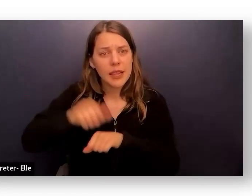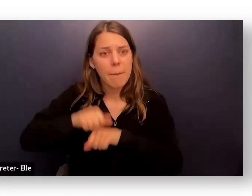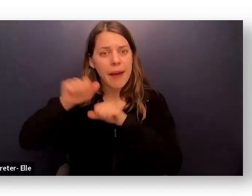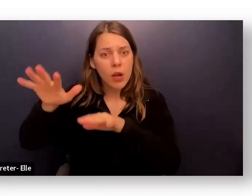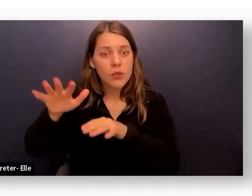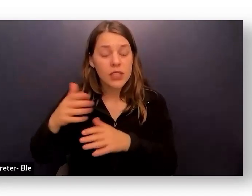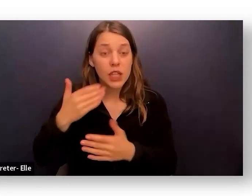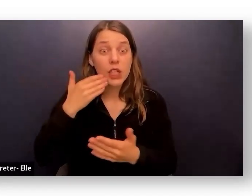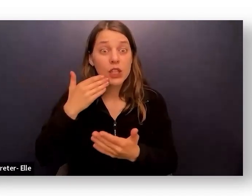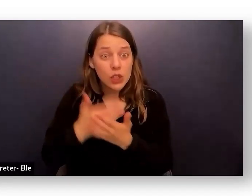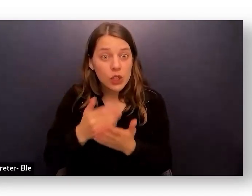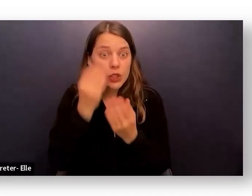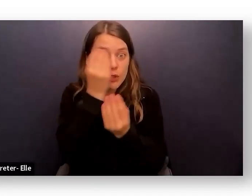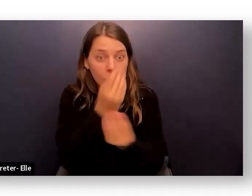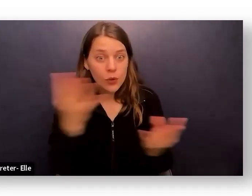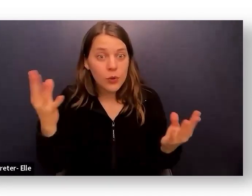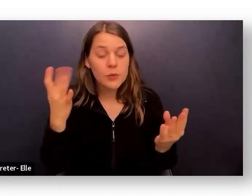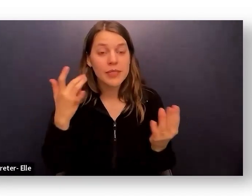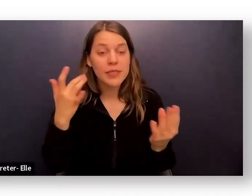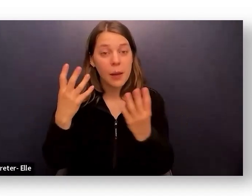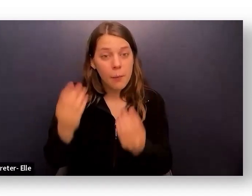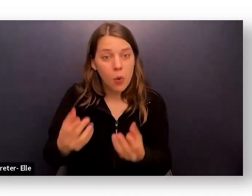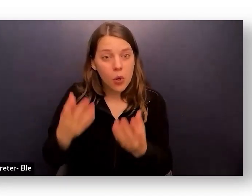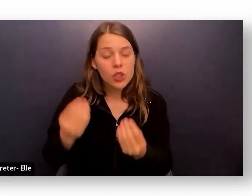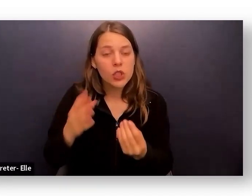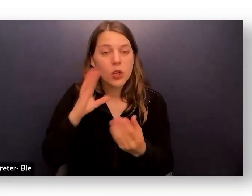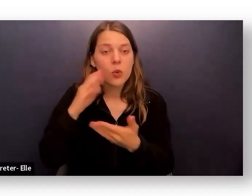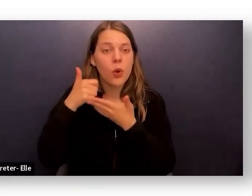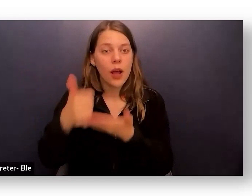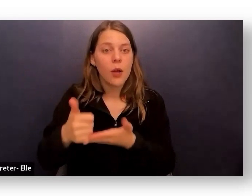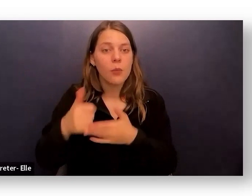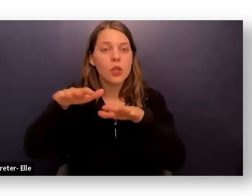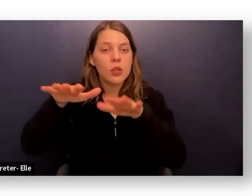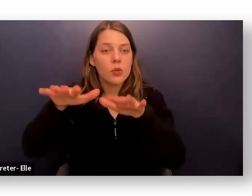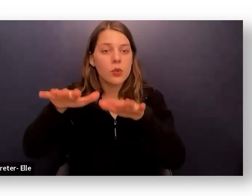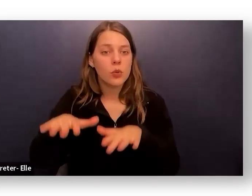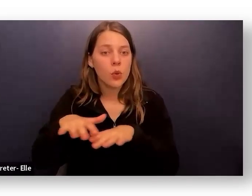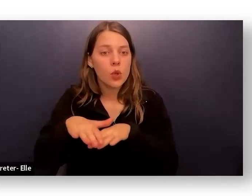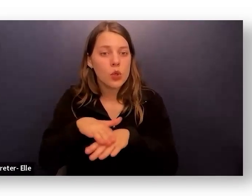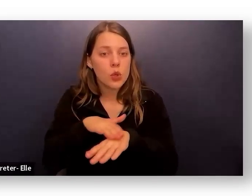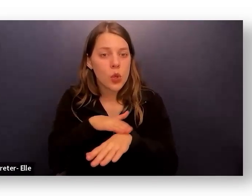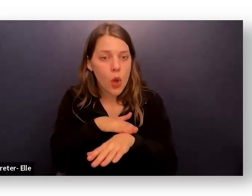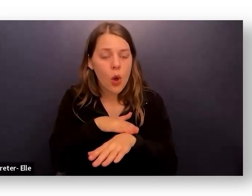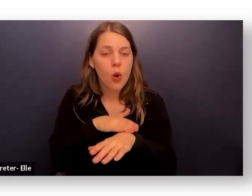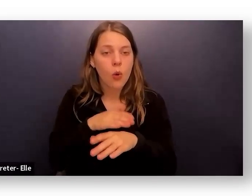mucha nieve, esa es buena noticia, porque entonces esa humedad